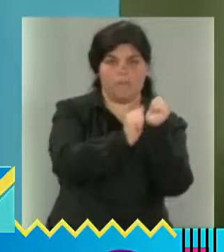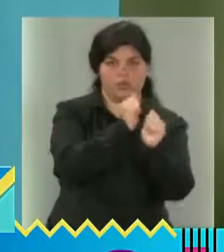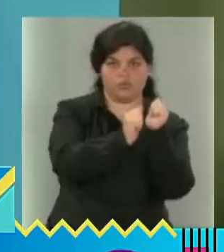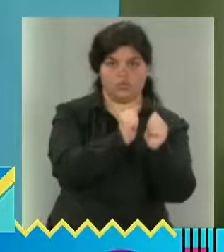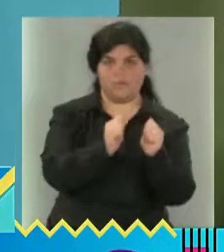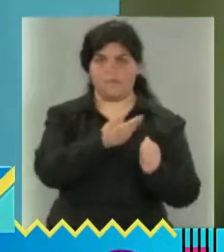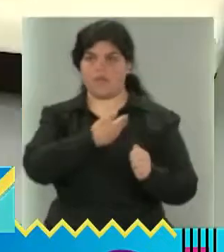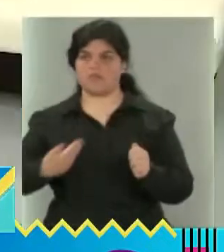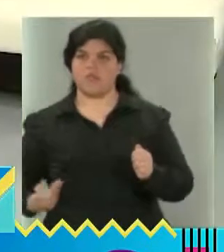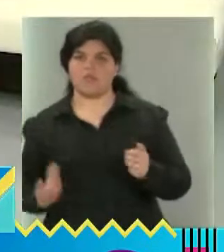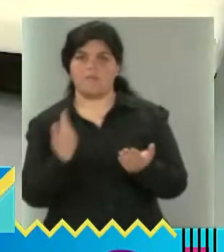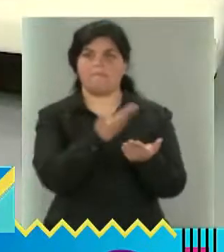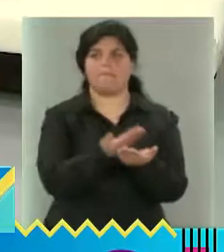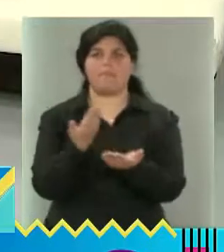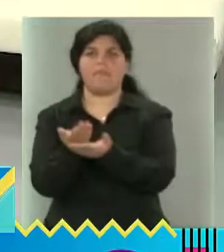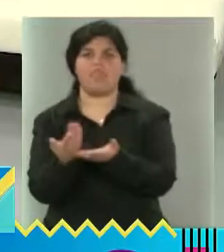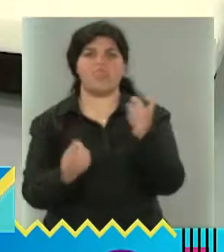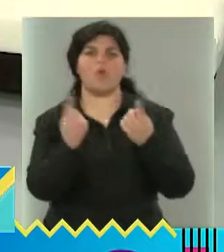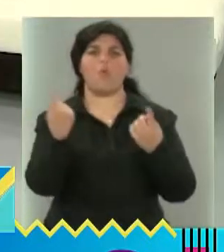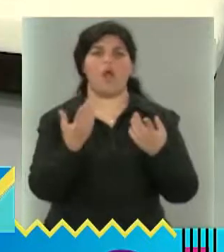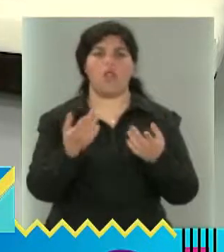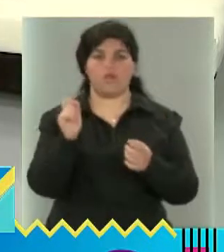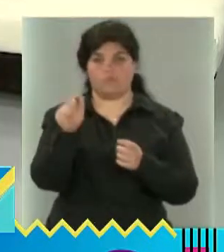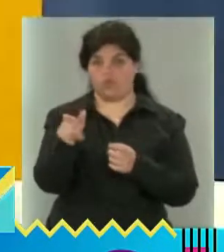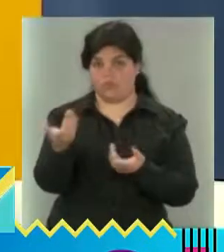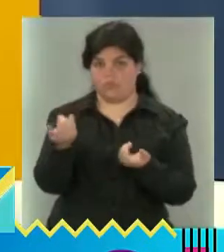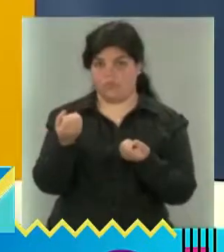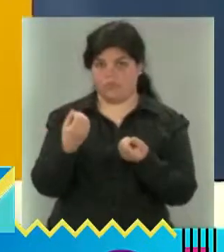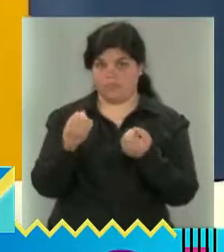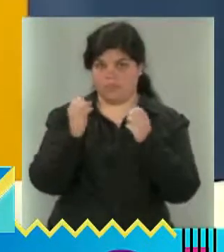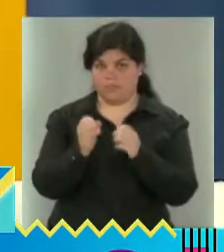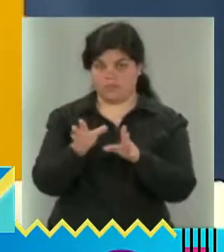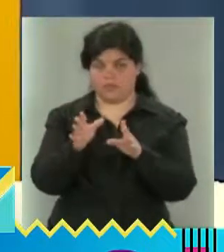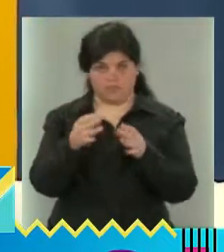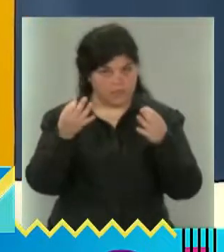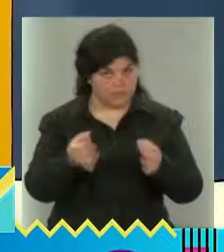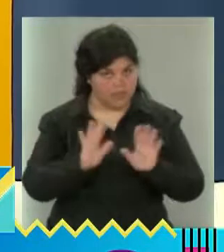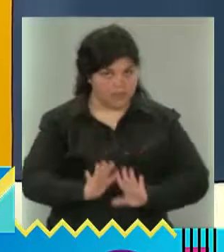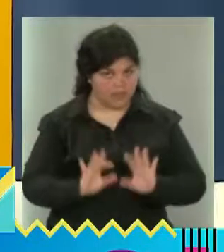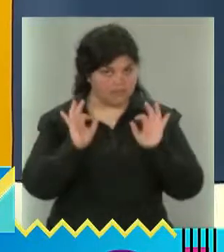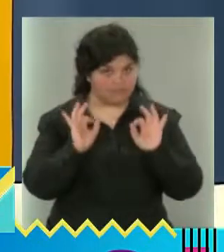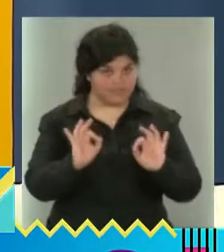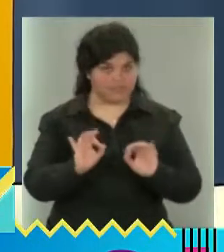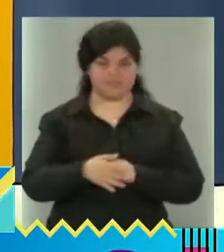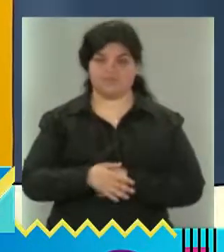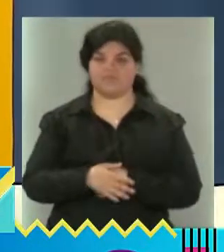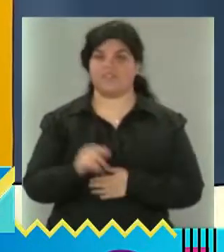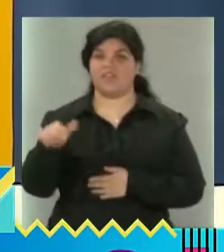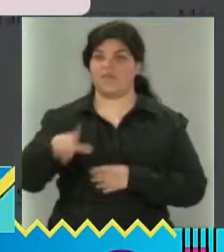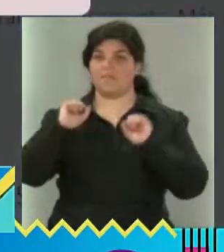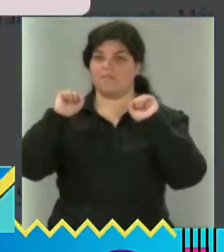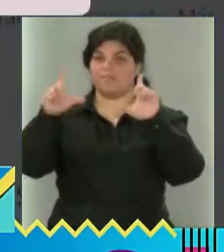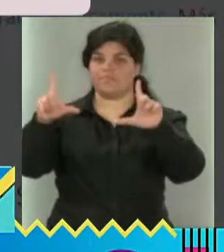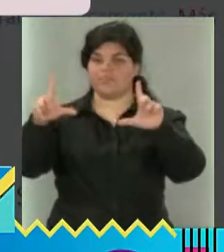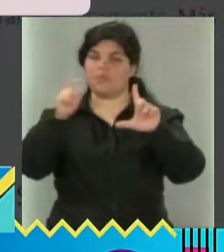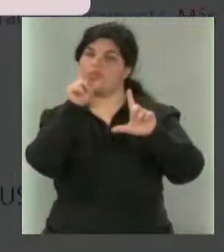al presidente? Rubén, arrancamos con vos. Bueno, ¿estamos listos? ¿Estamos listos? Ahí se va a poner en pantalla el tuit para que